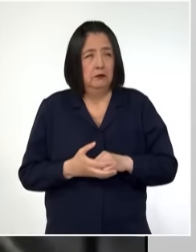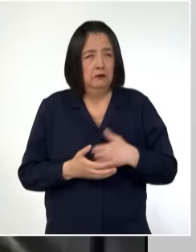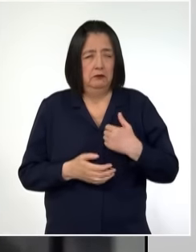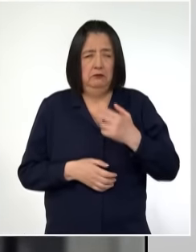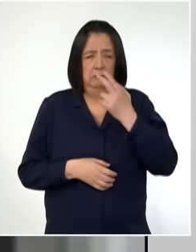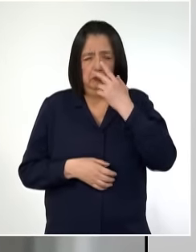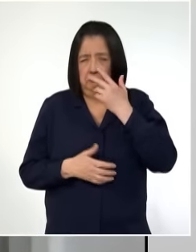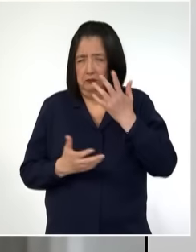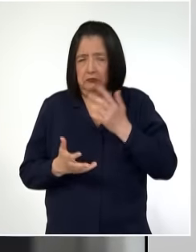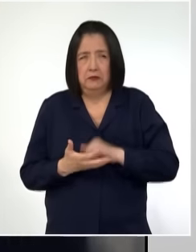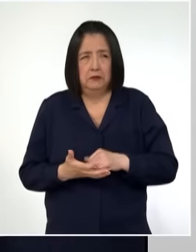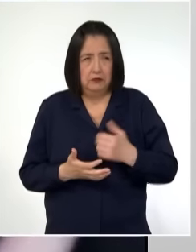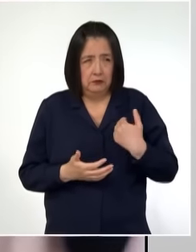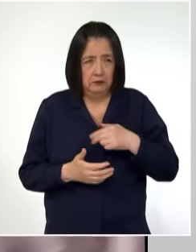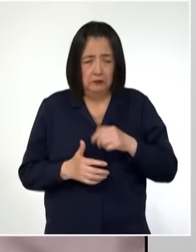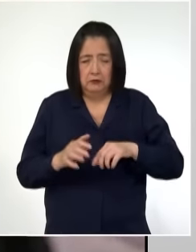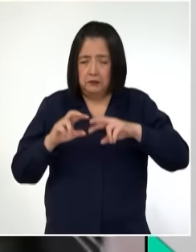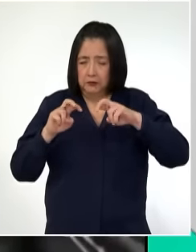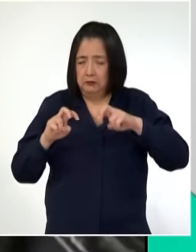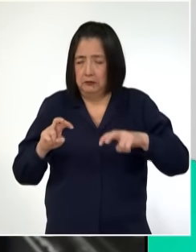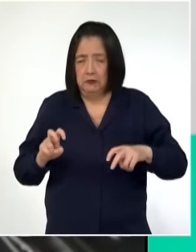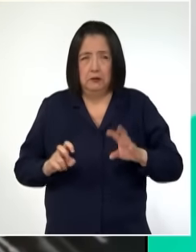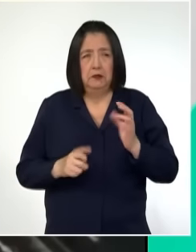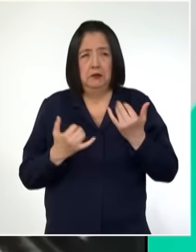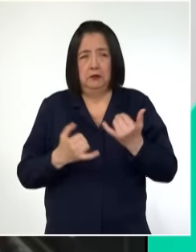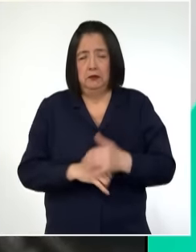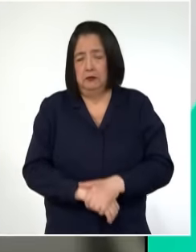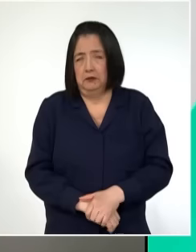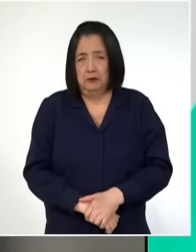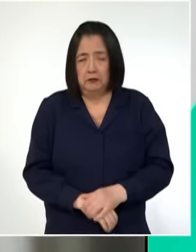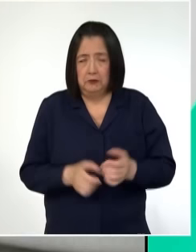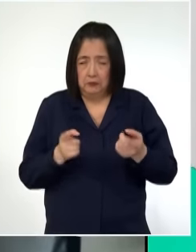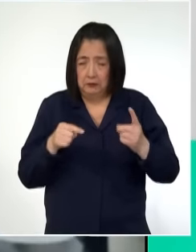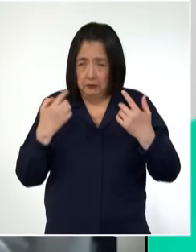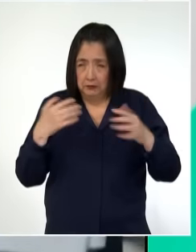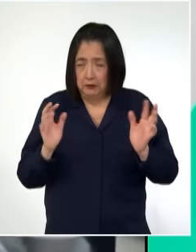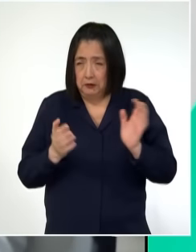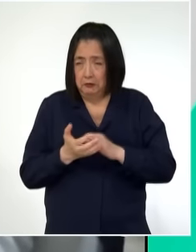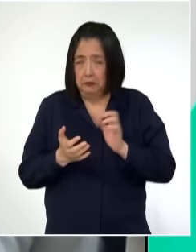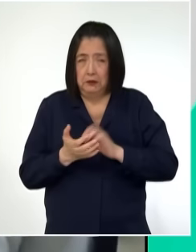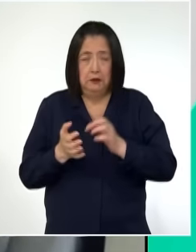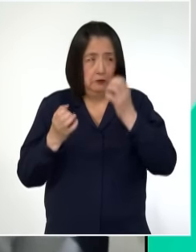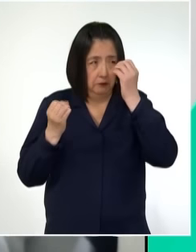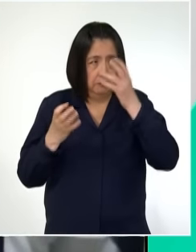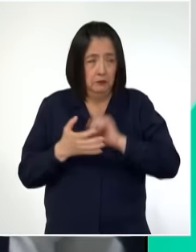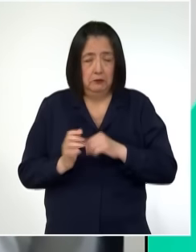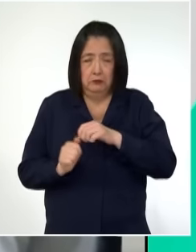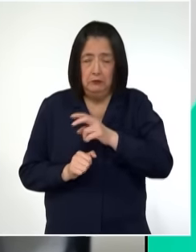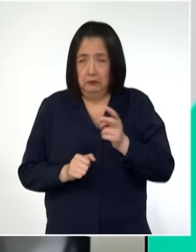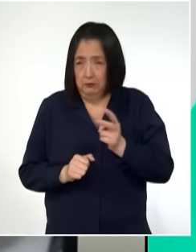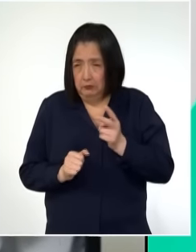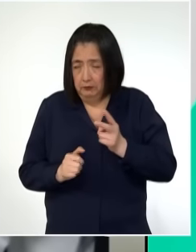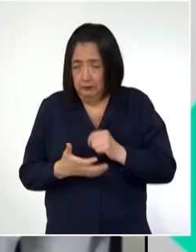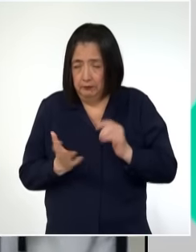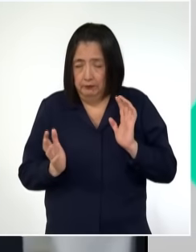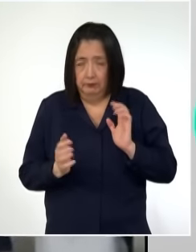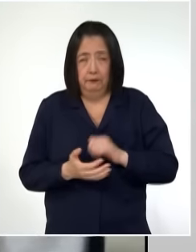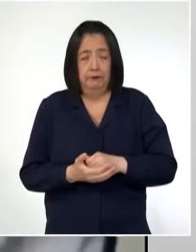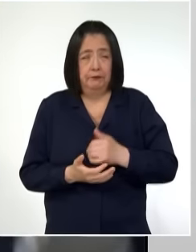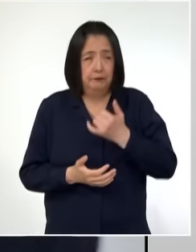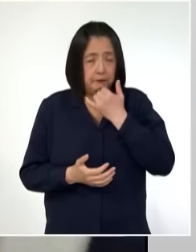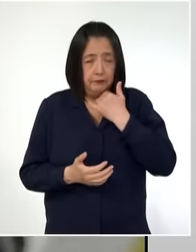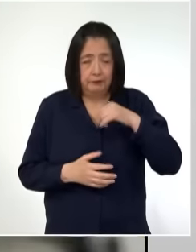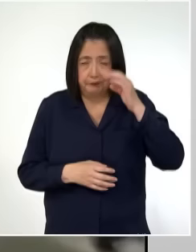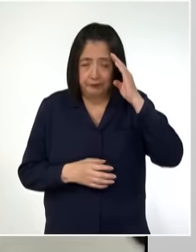extrañas circunstancias y estamos profundizando nosotros las investigaciones, y cuando tengamos mayor información con relación a esto, ya